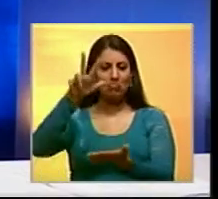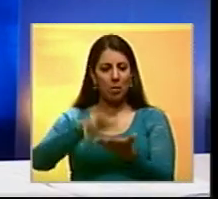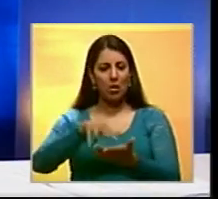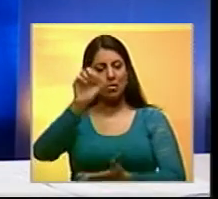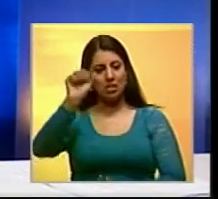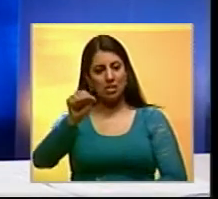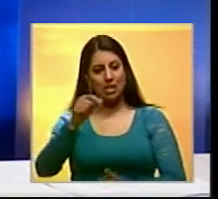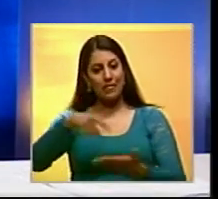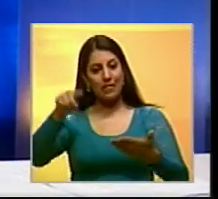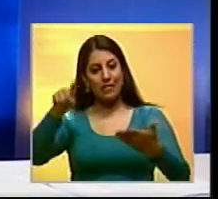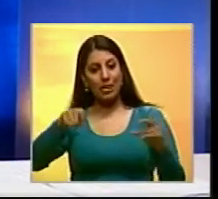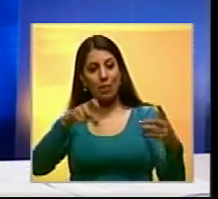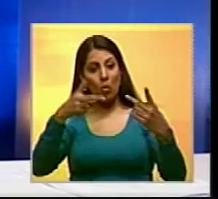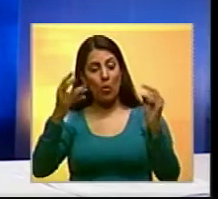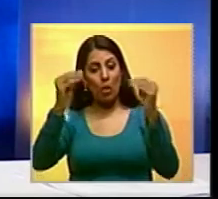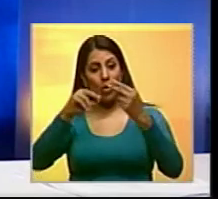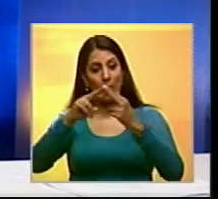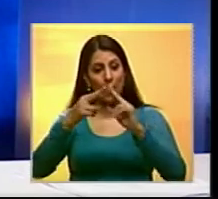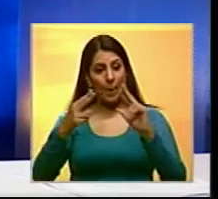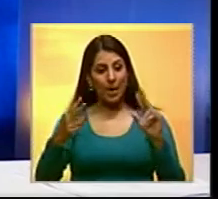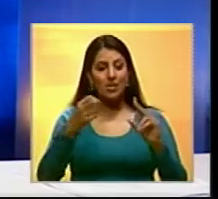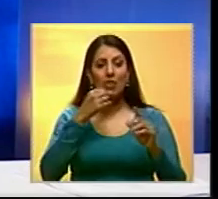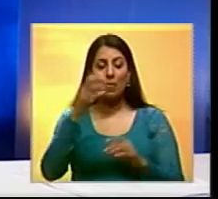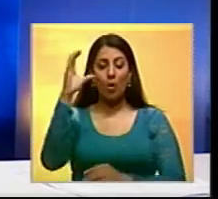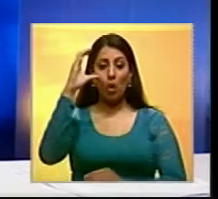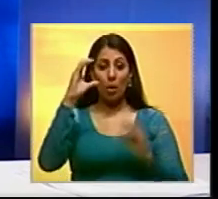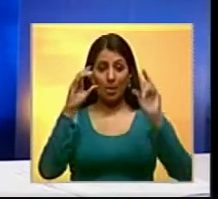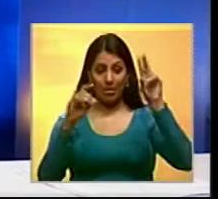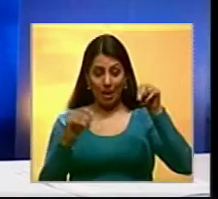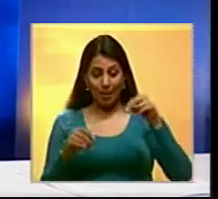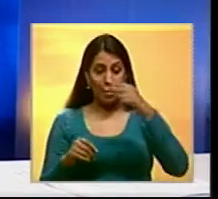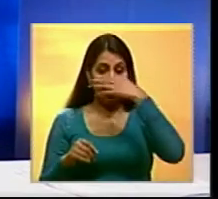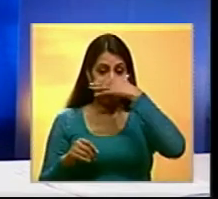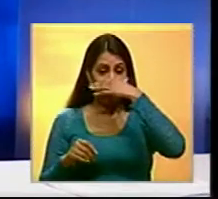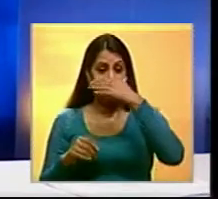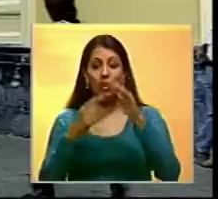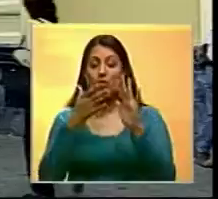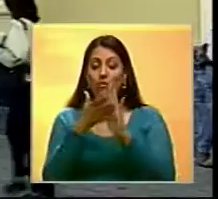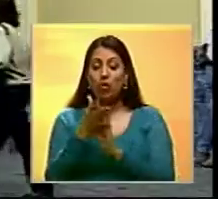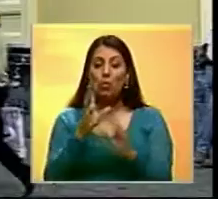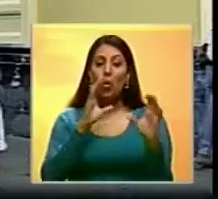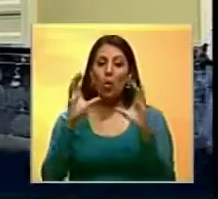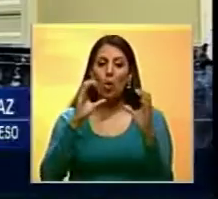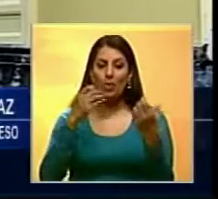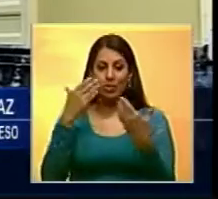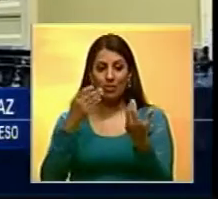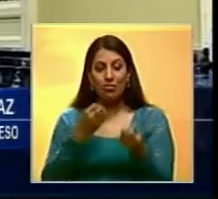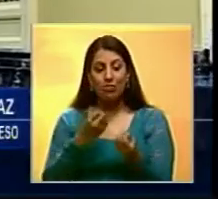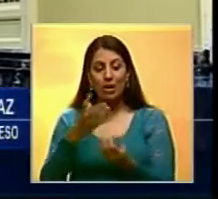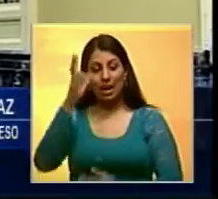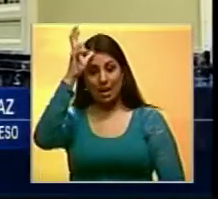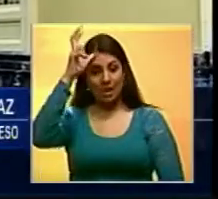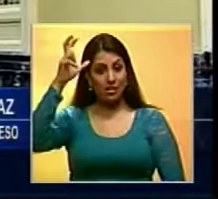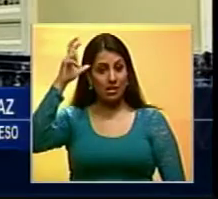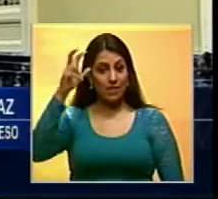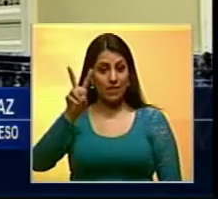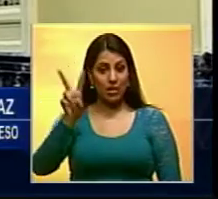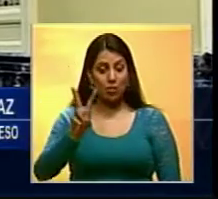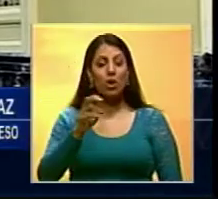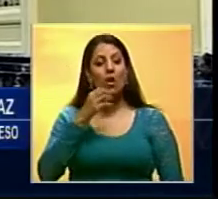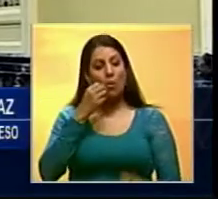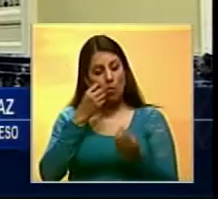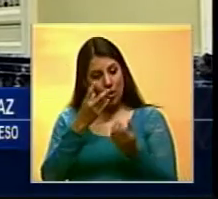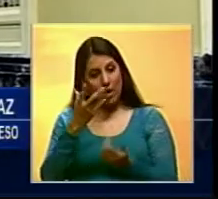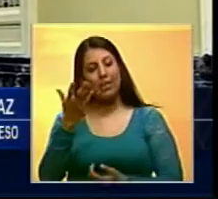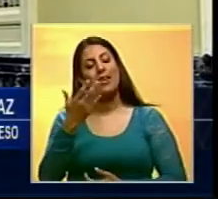por la firma del nuevo acuerdo de paz suscrito entre Colombia y las FARC. A través de un comunicado publicado por la Cancillería venezolana, indican que